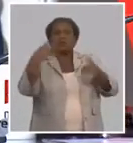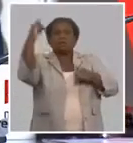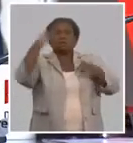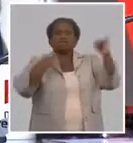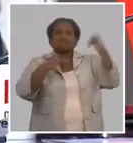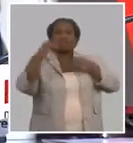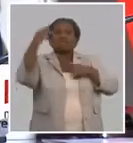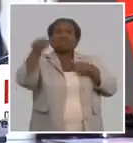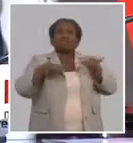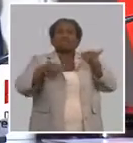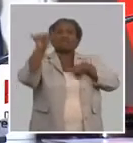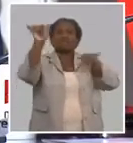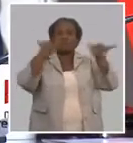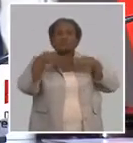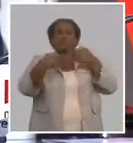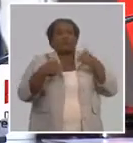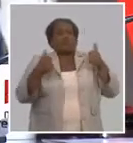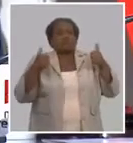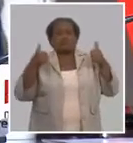de forma correcta